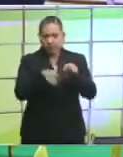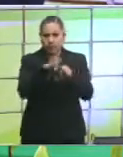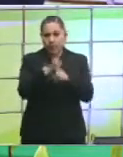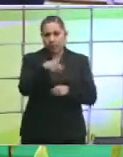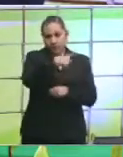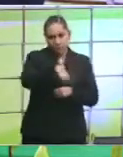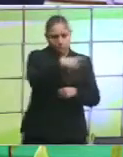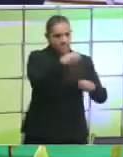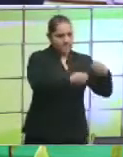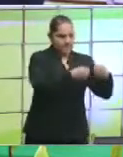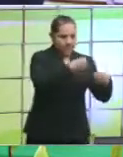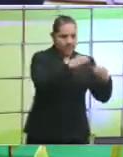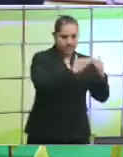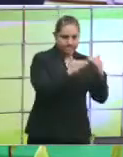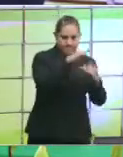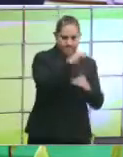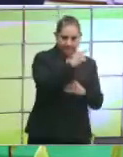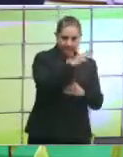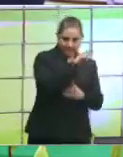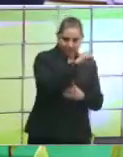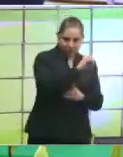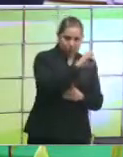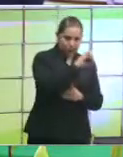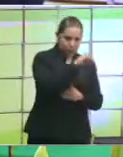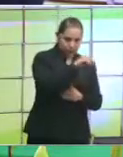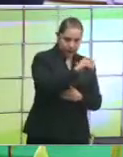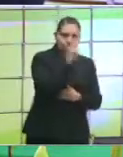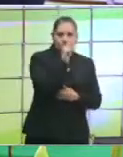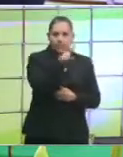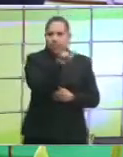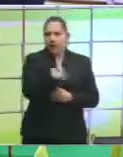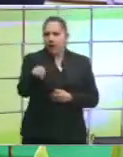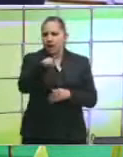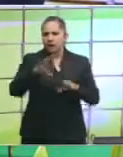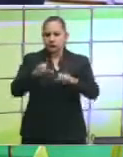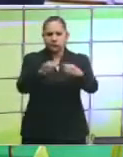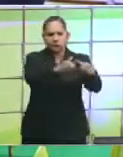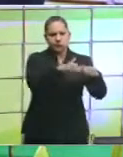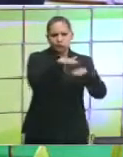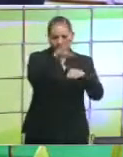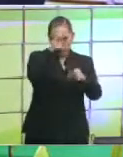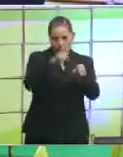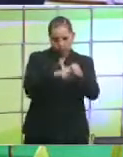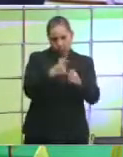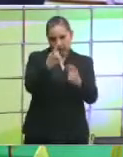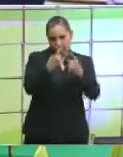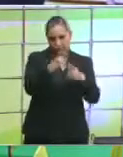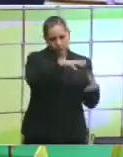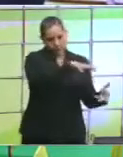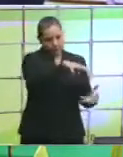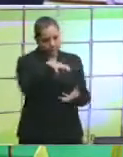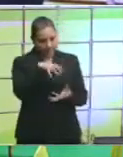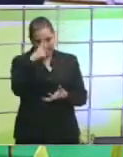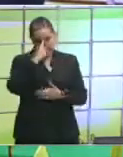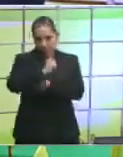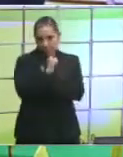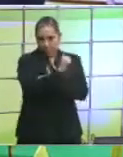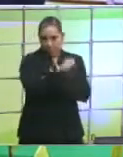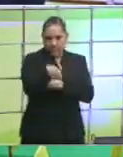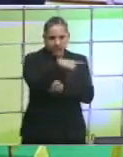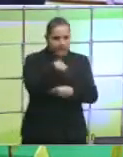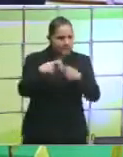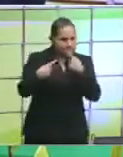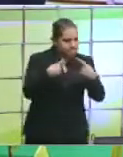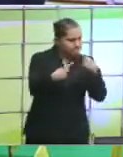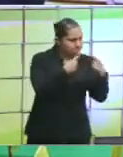jueces en fin realmente directos de las casas de la cultura tiene la custodia de estos archivos llegamos a una condición súper buena en